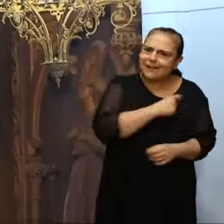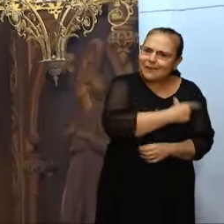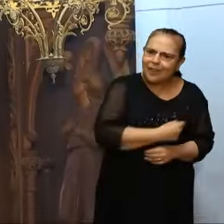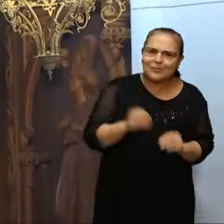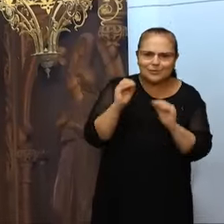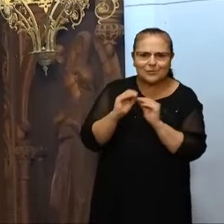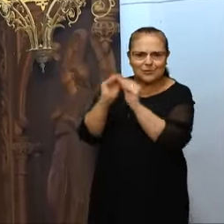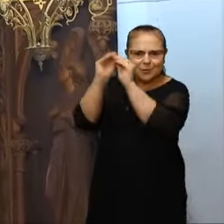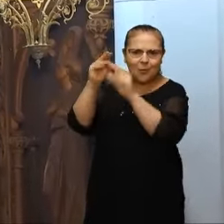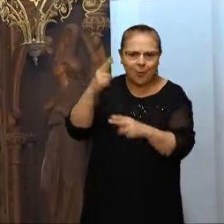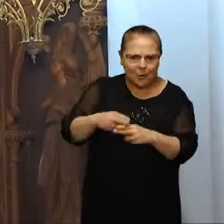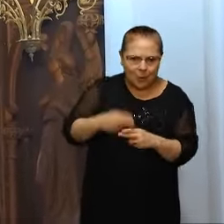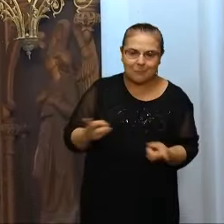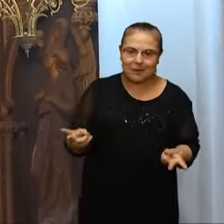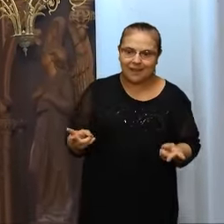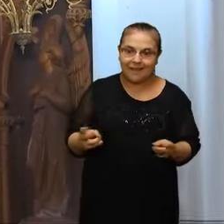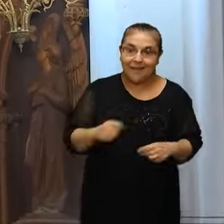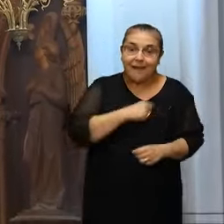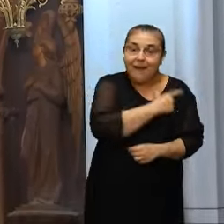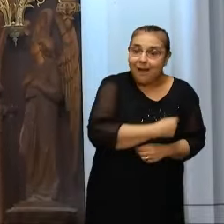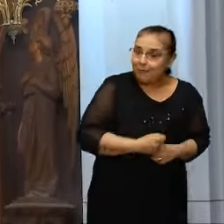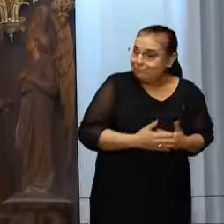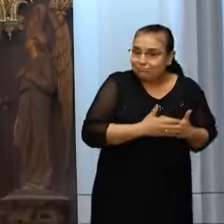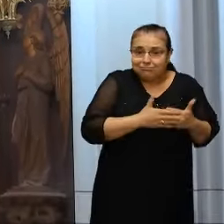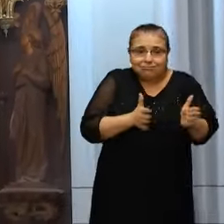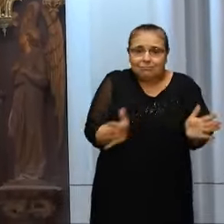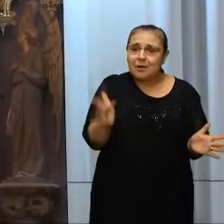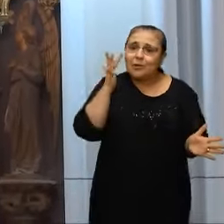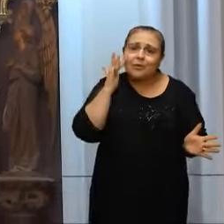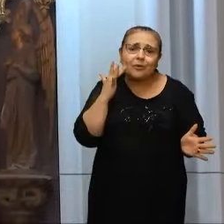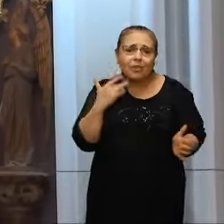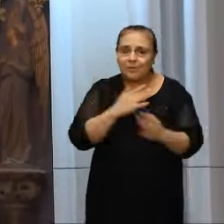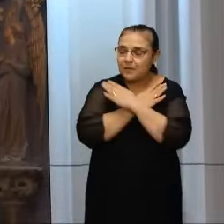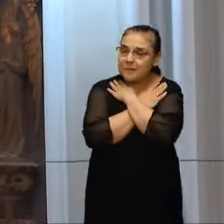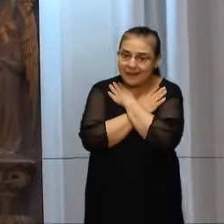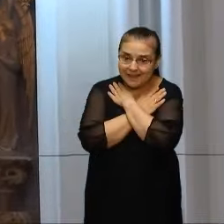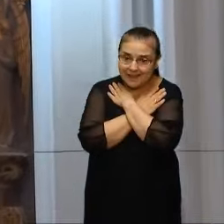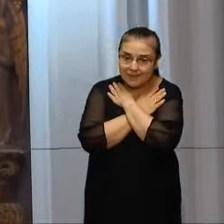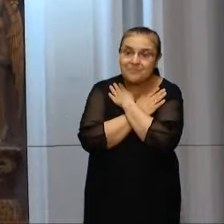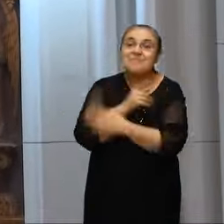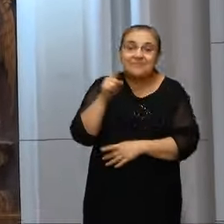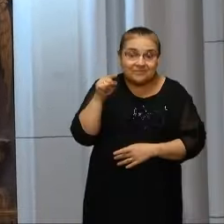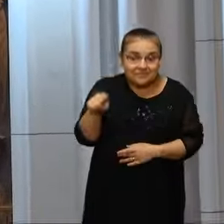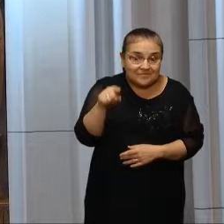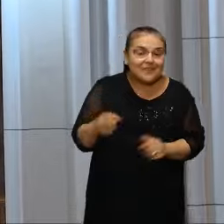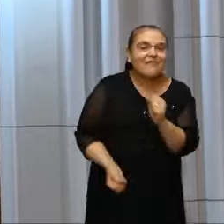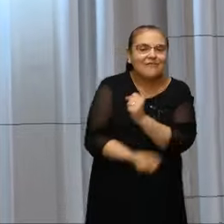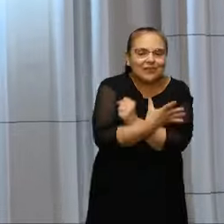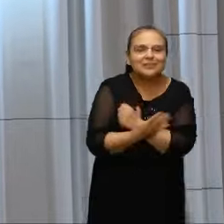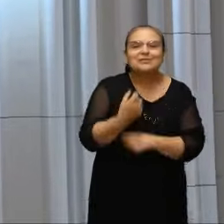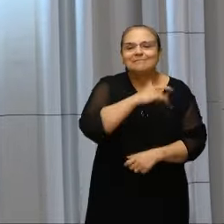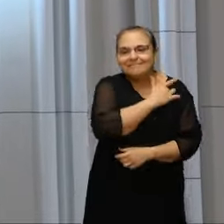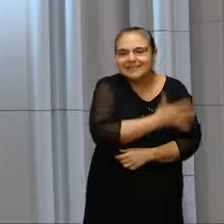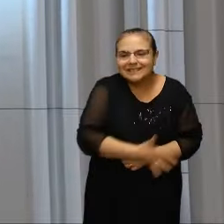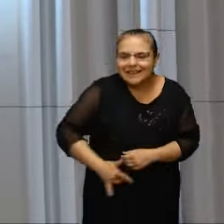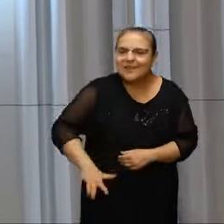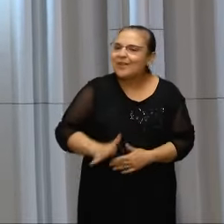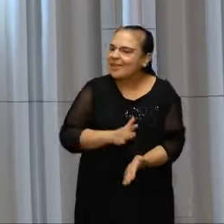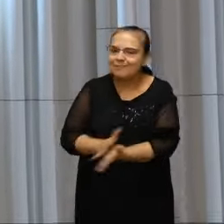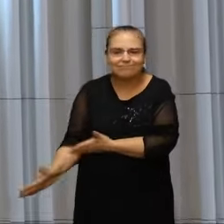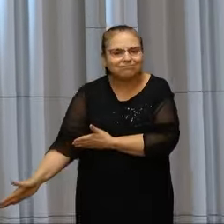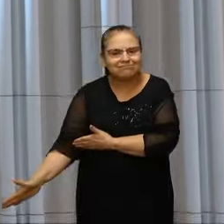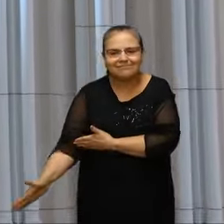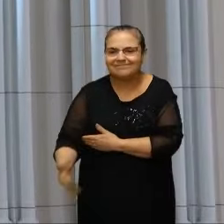Siena, el amor al Inmaculado Corazón de María. Ese es el fruto de la misericordia que no tiene